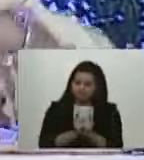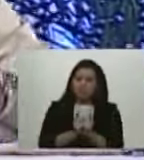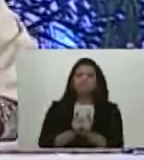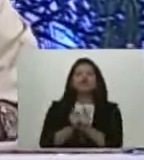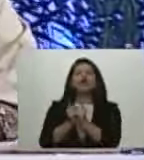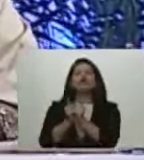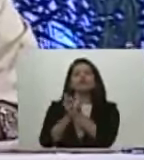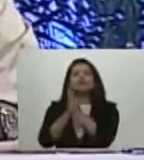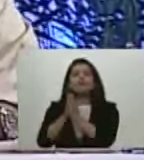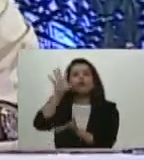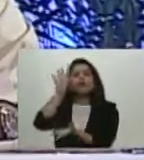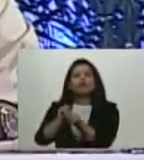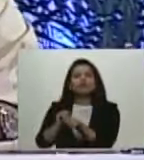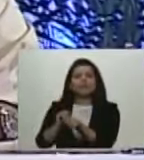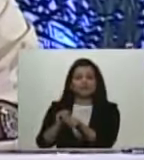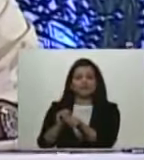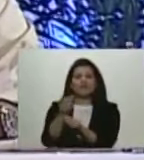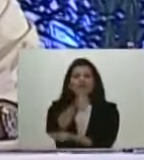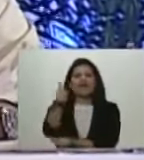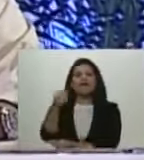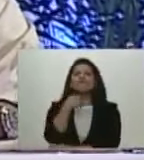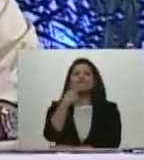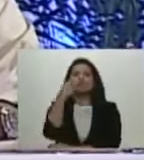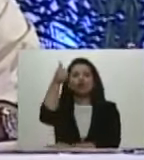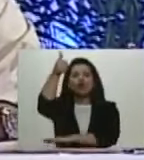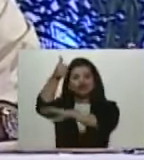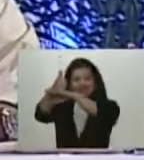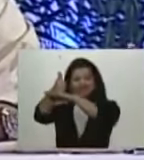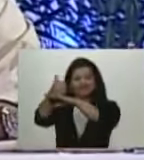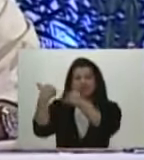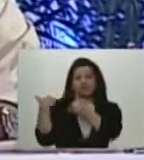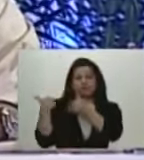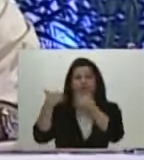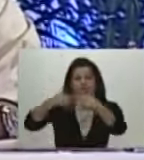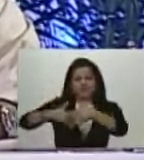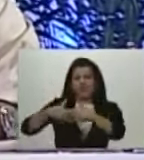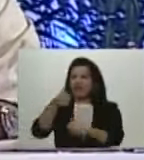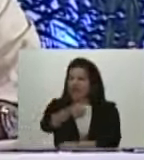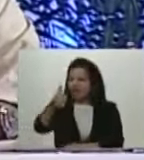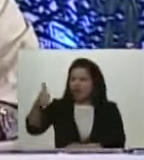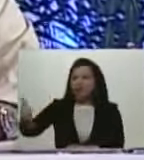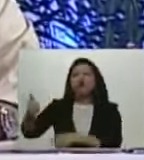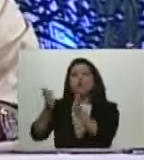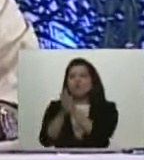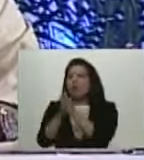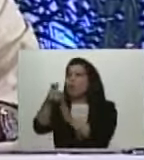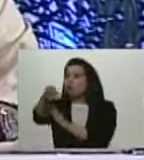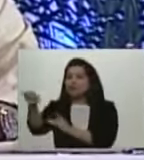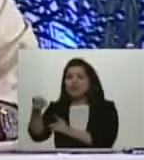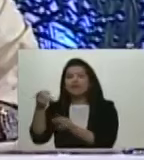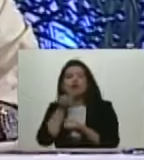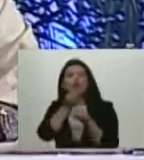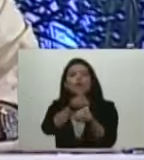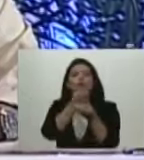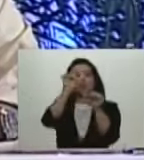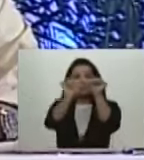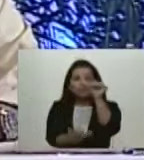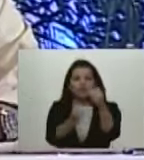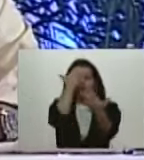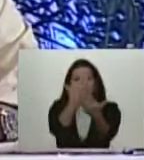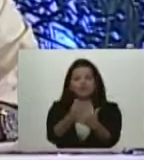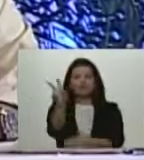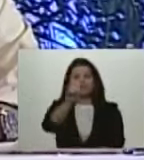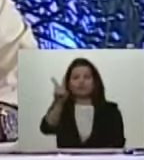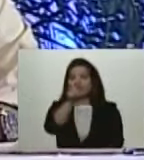país con las propuestas que han traído, empresas recuperadas de los